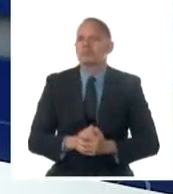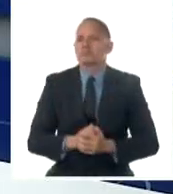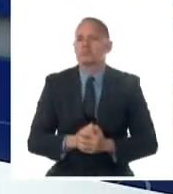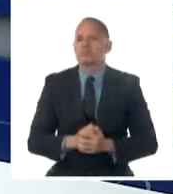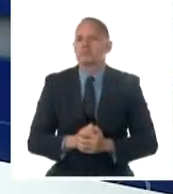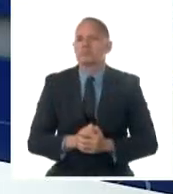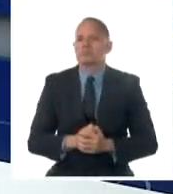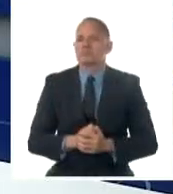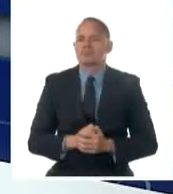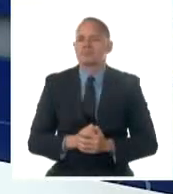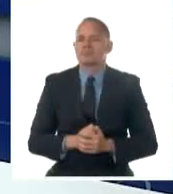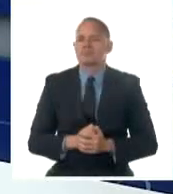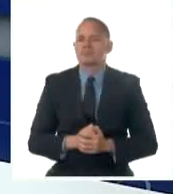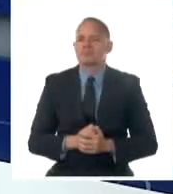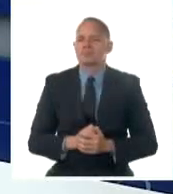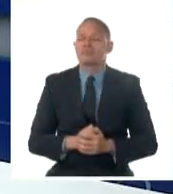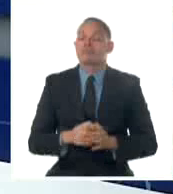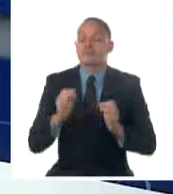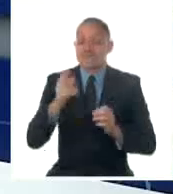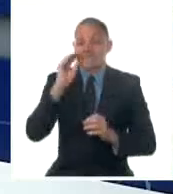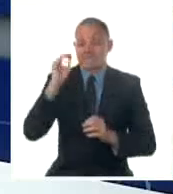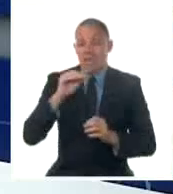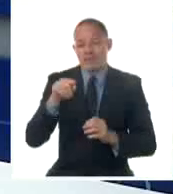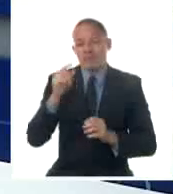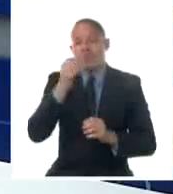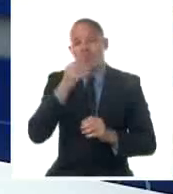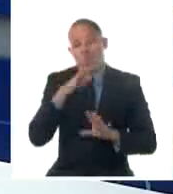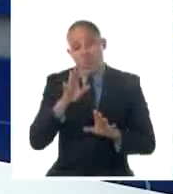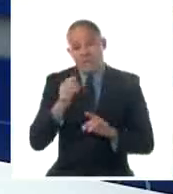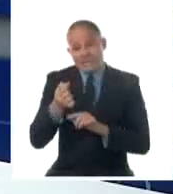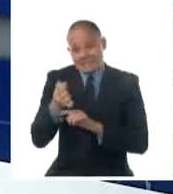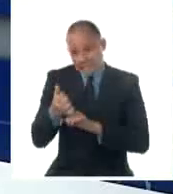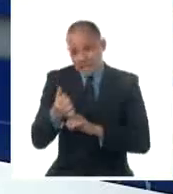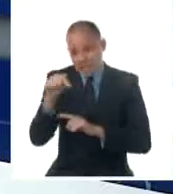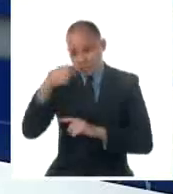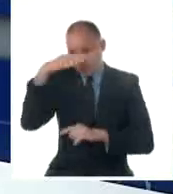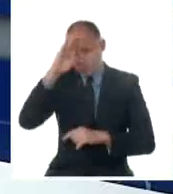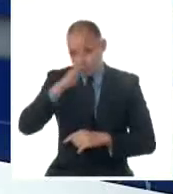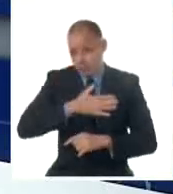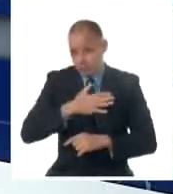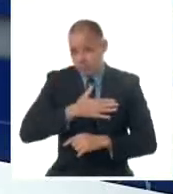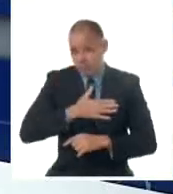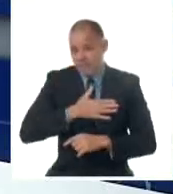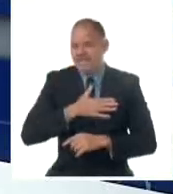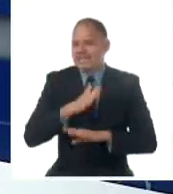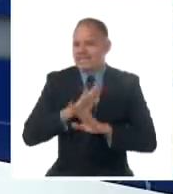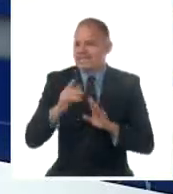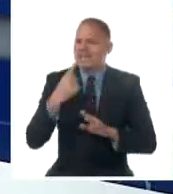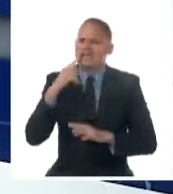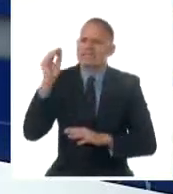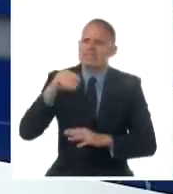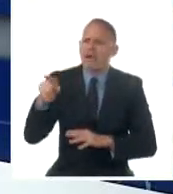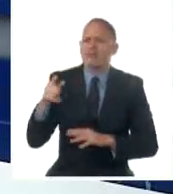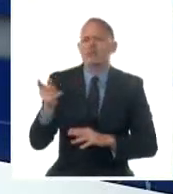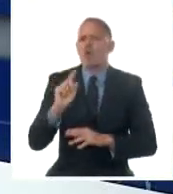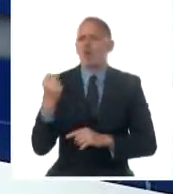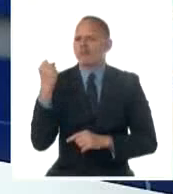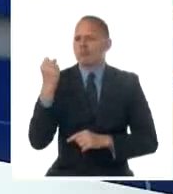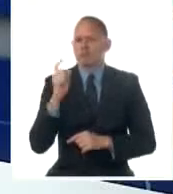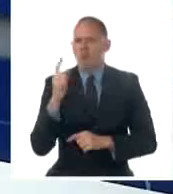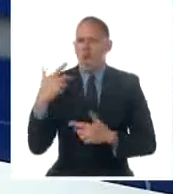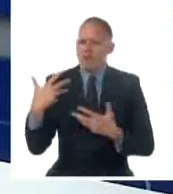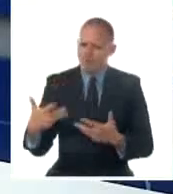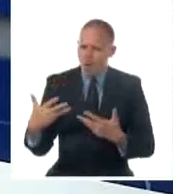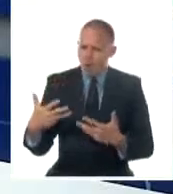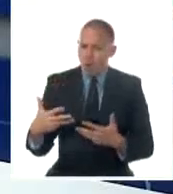Cuba. Debido a la relativa cercanía y futura trayectoria de esta débil tormenta tropical, a pesar de que se trata de un sistema débil y se